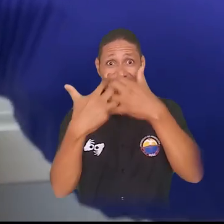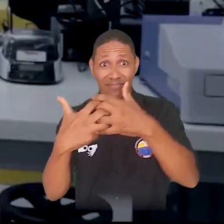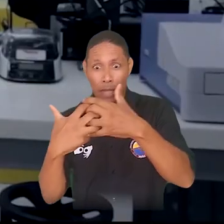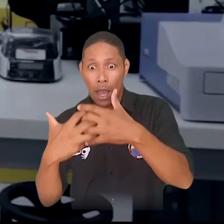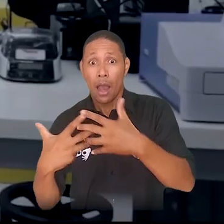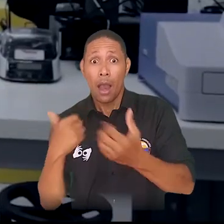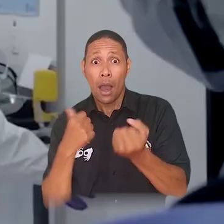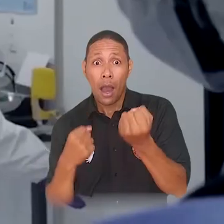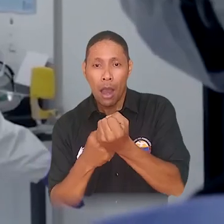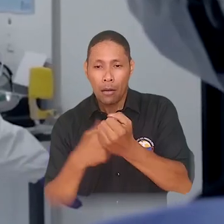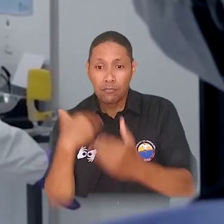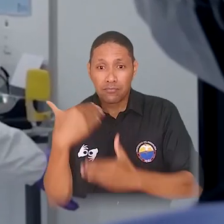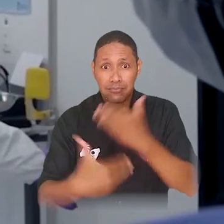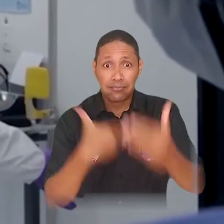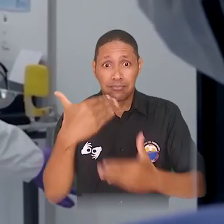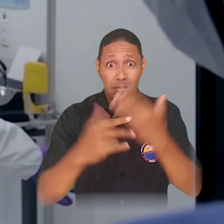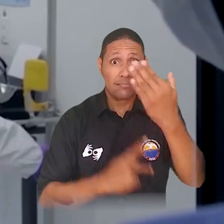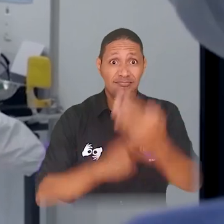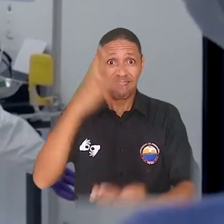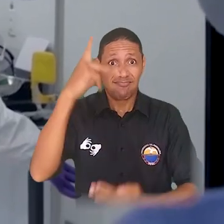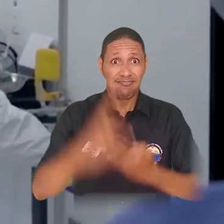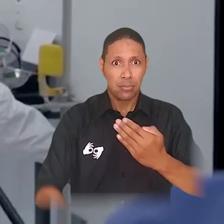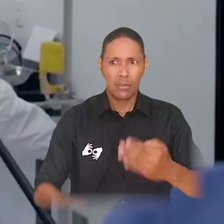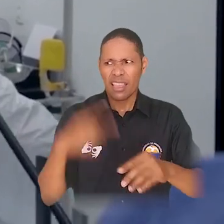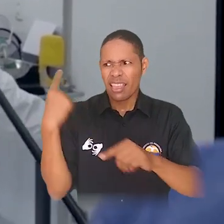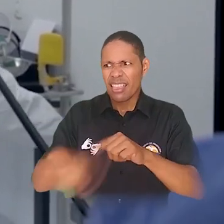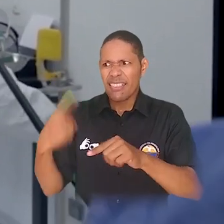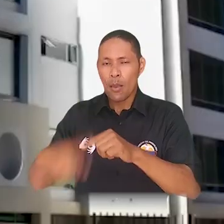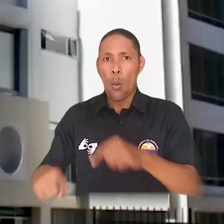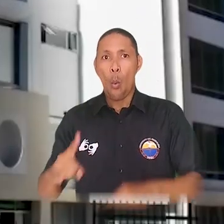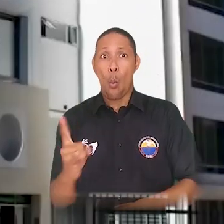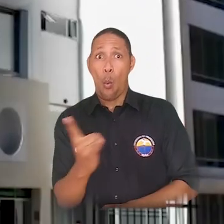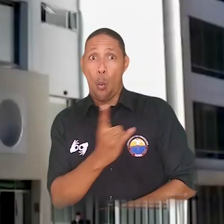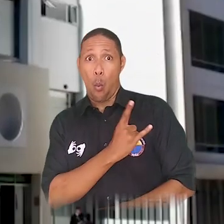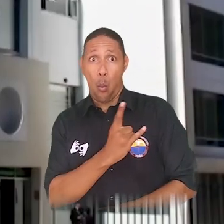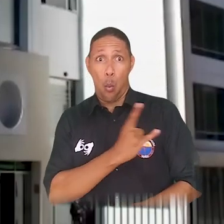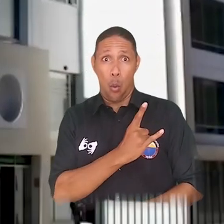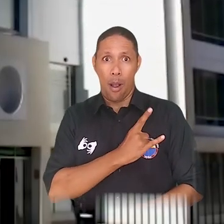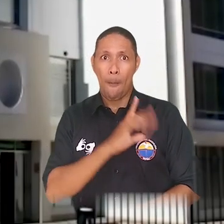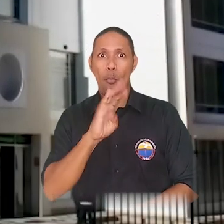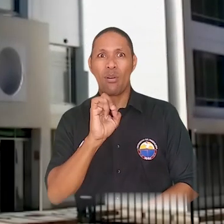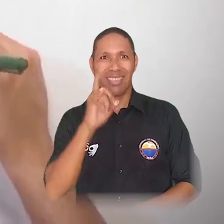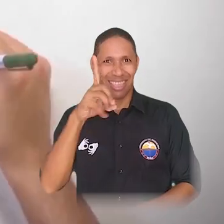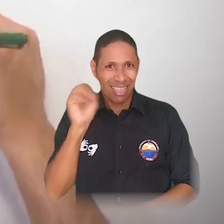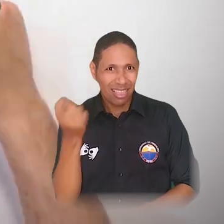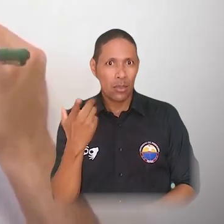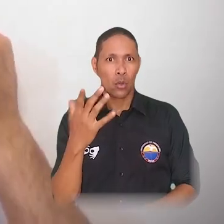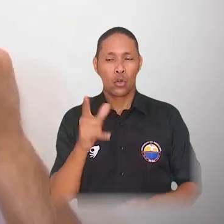desarrollo de algunos proyectos, como Inside Research Group, Clínica Garper, Universidad